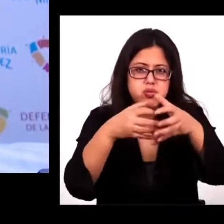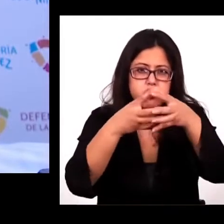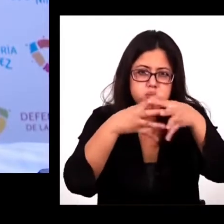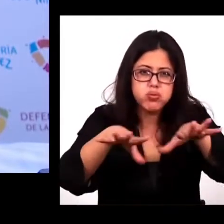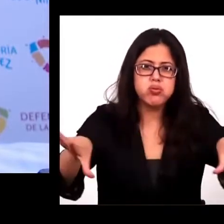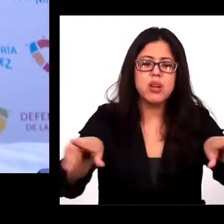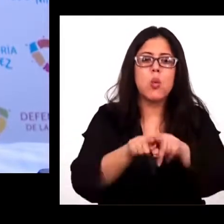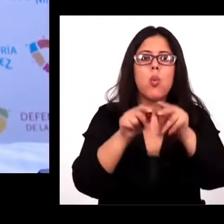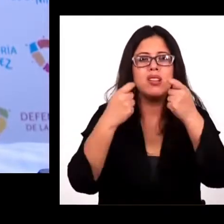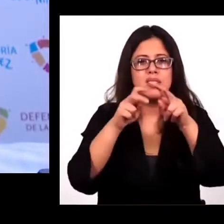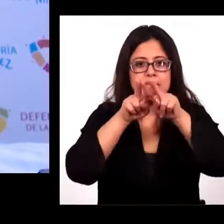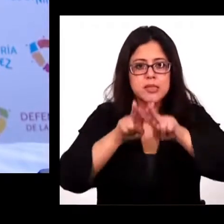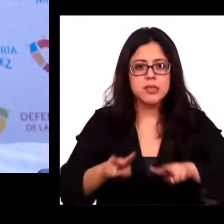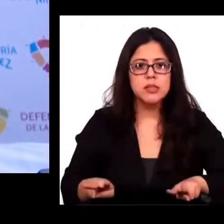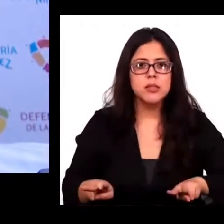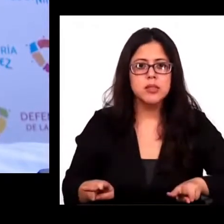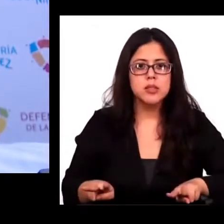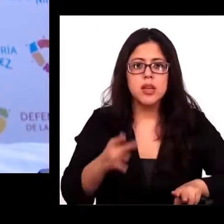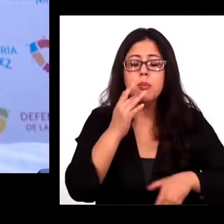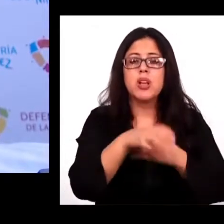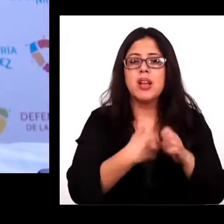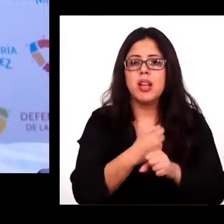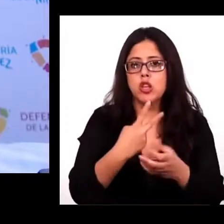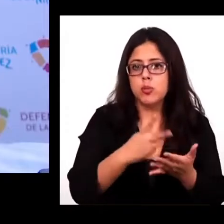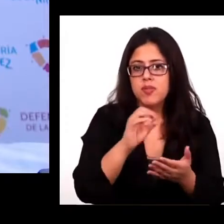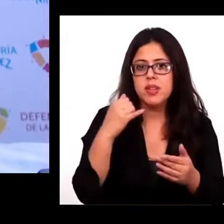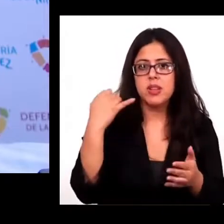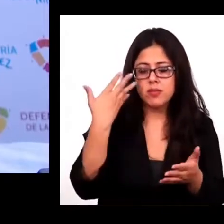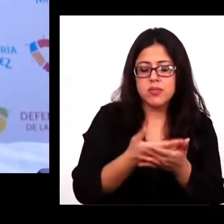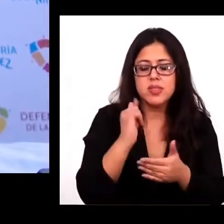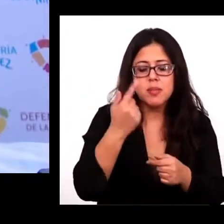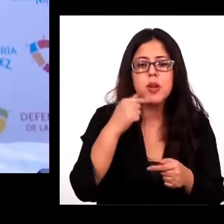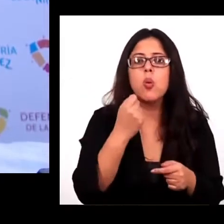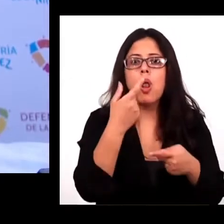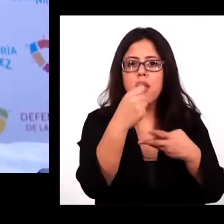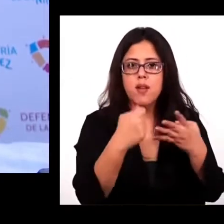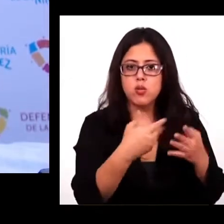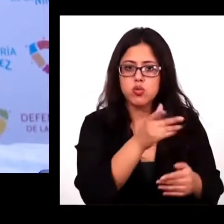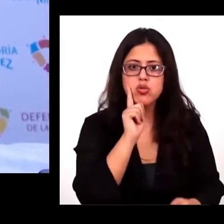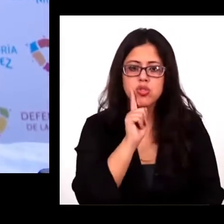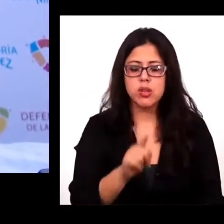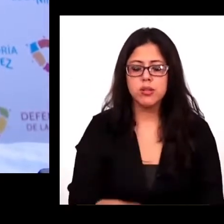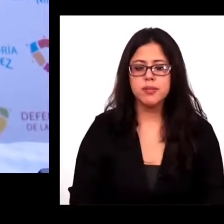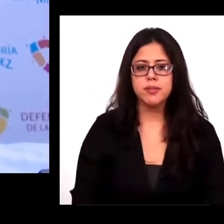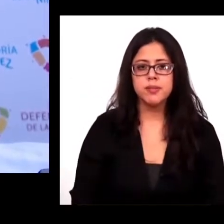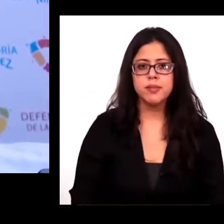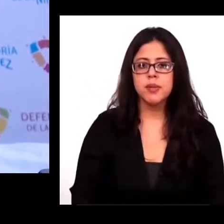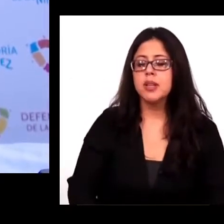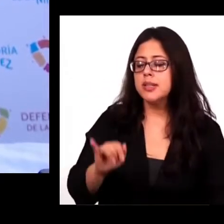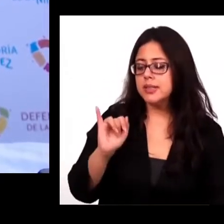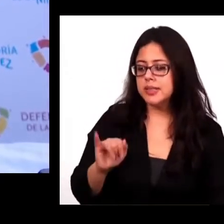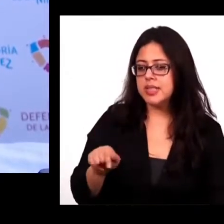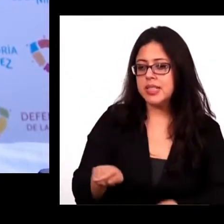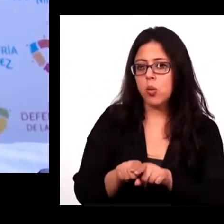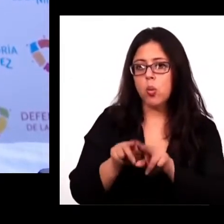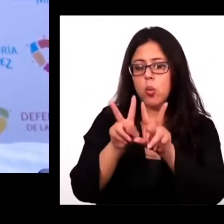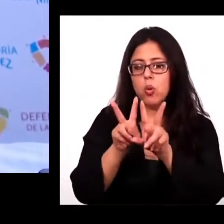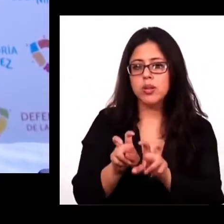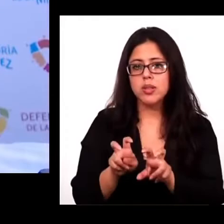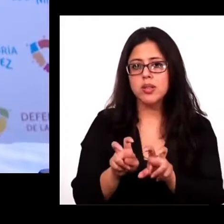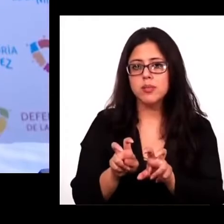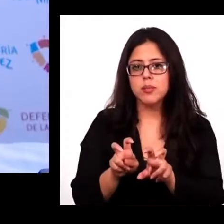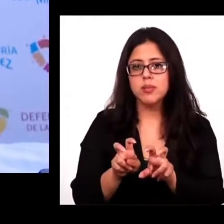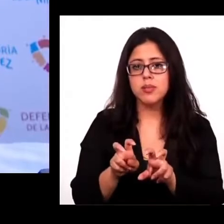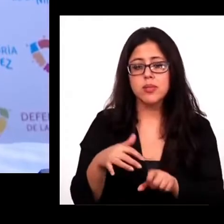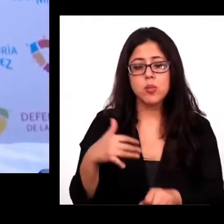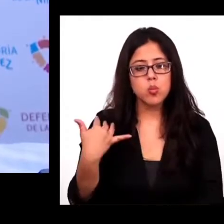más pacífica? Se implementó en el año 2020, pero de todas formas, ¿cuál es la evaluación que tienen ustedes? Sí, a ver, hay que referir ante eso una cosa